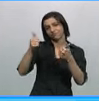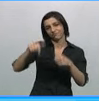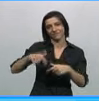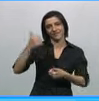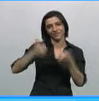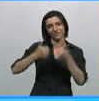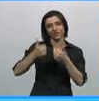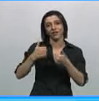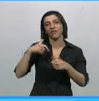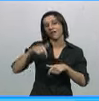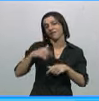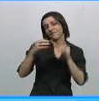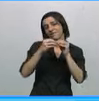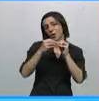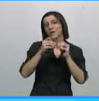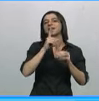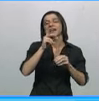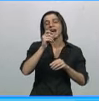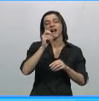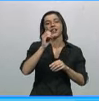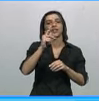ahí con Caritón. Bueno, un abrazo muy grande, Patón.